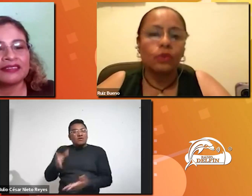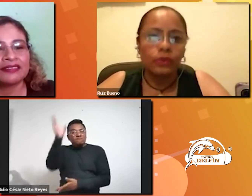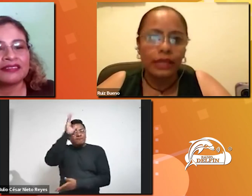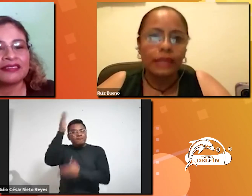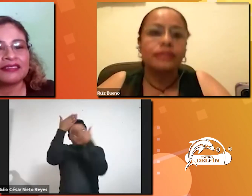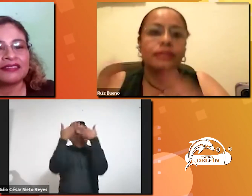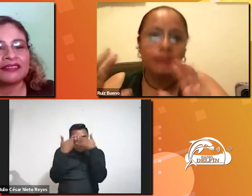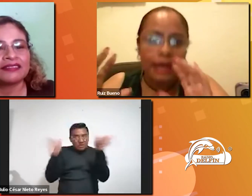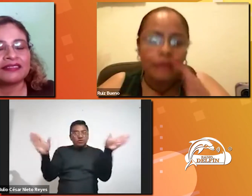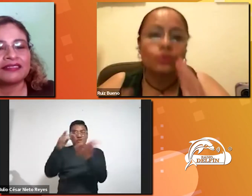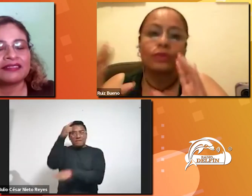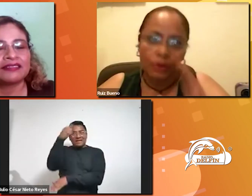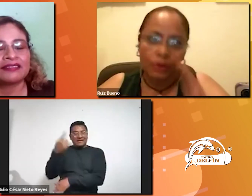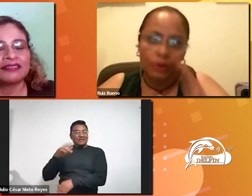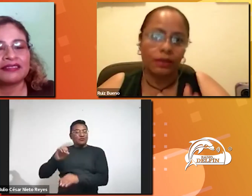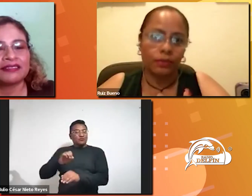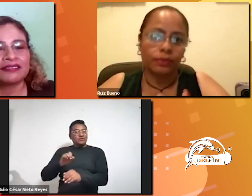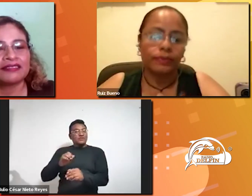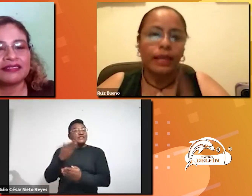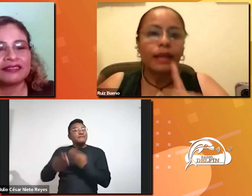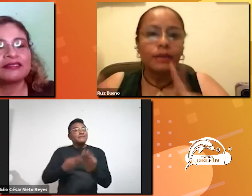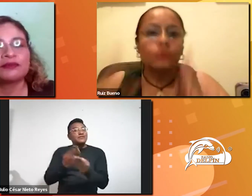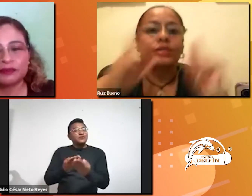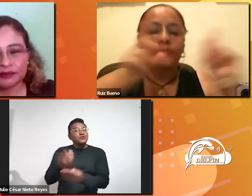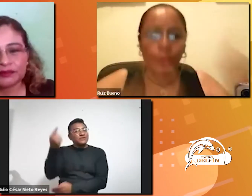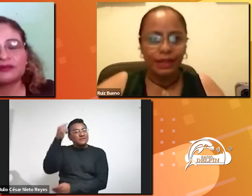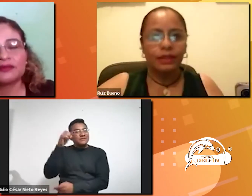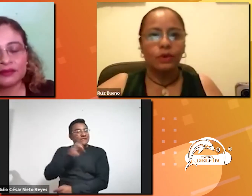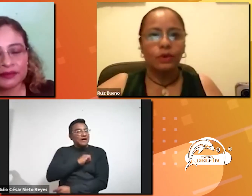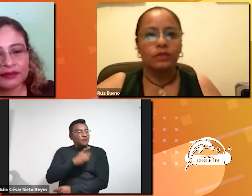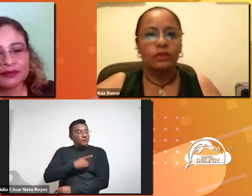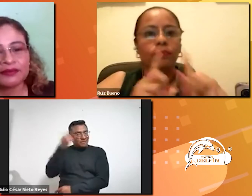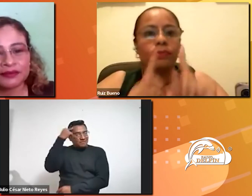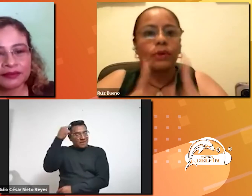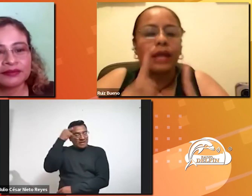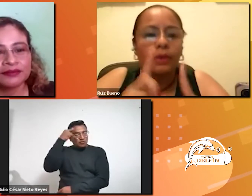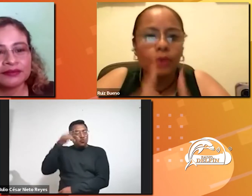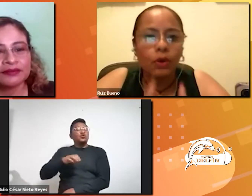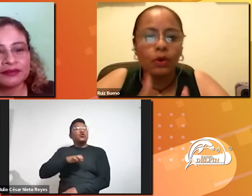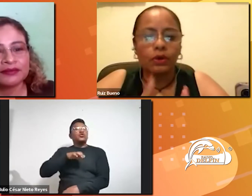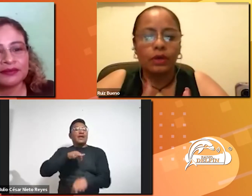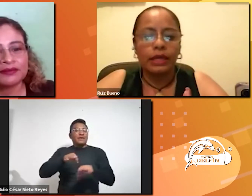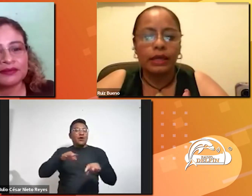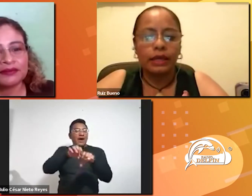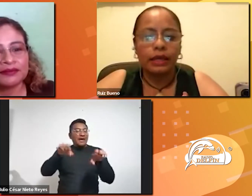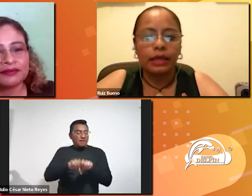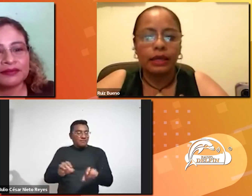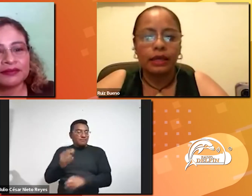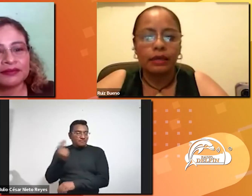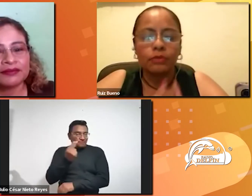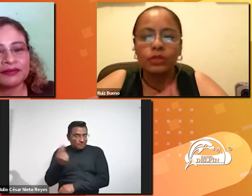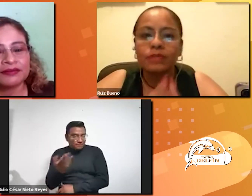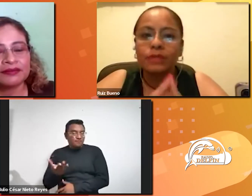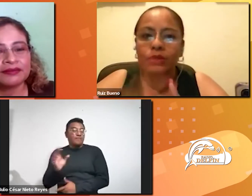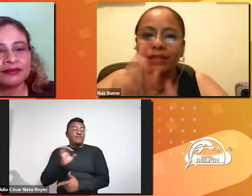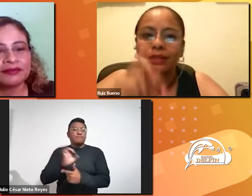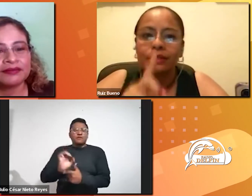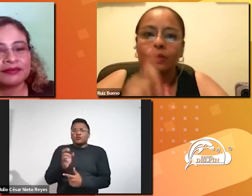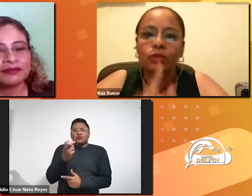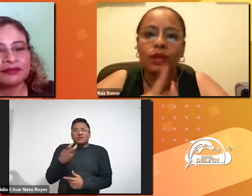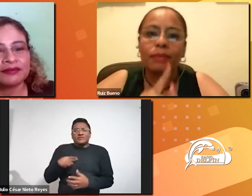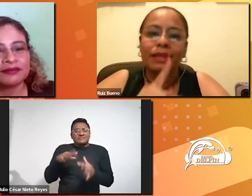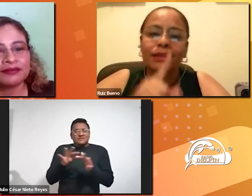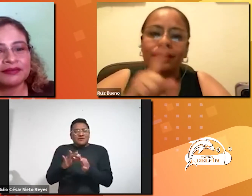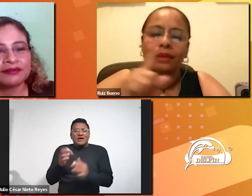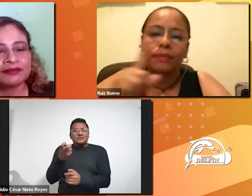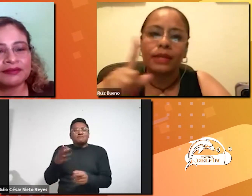en donde es un trabajo en equipo. Entonces, ¿por qué te digo esto? Porque a lo mejor muchas personas han